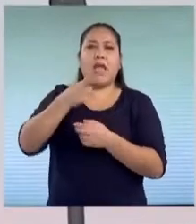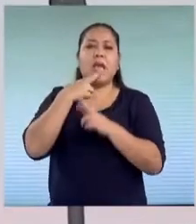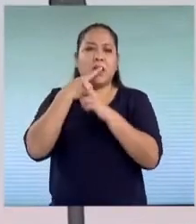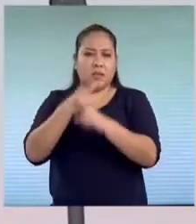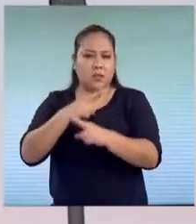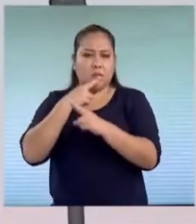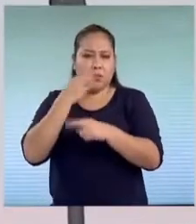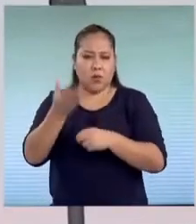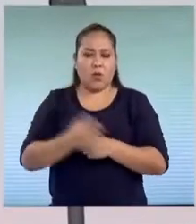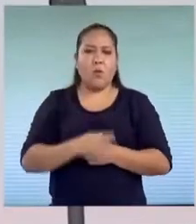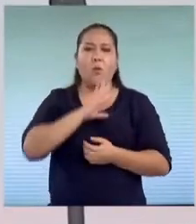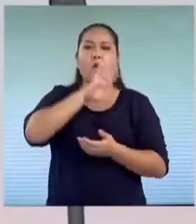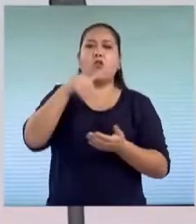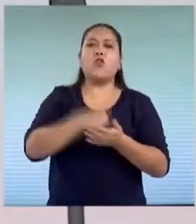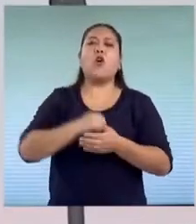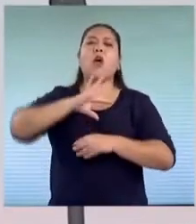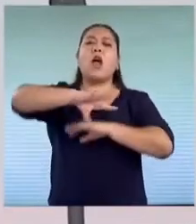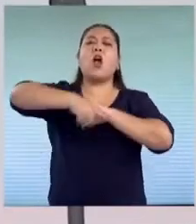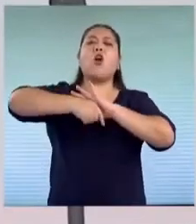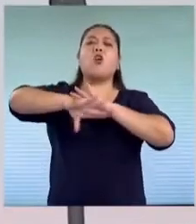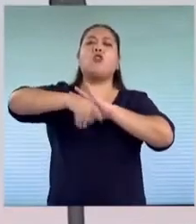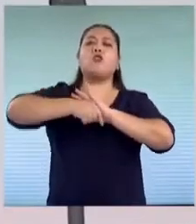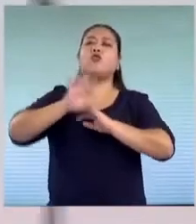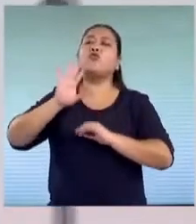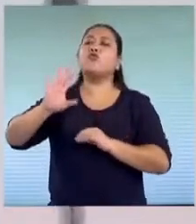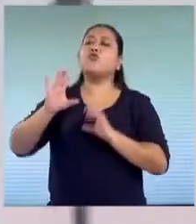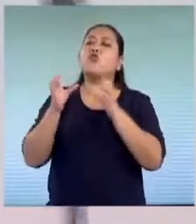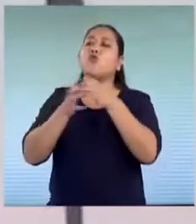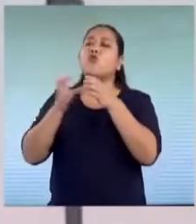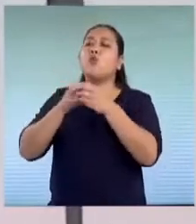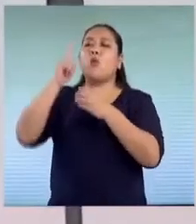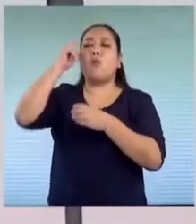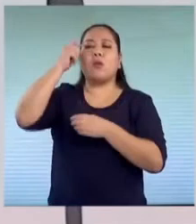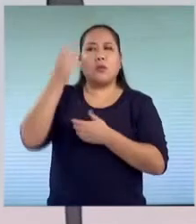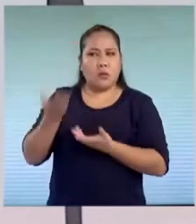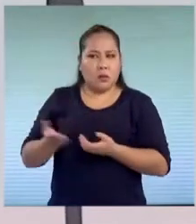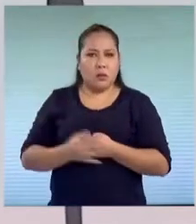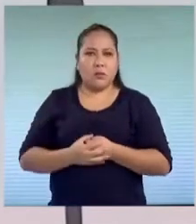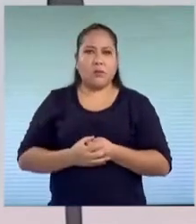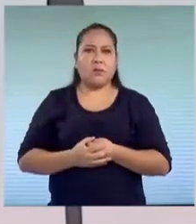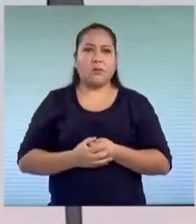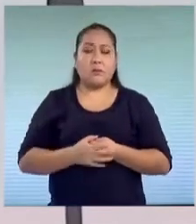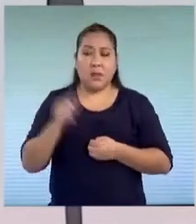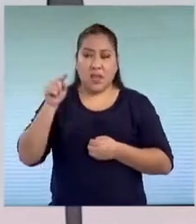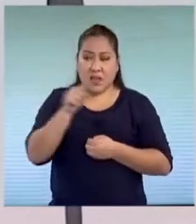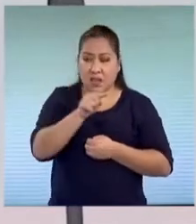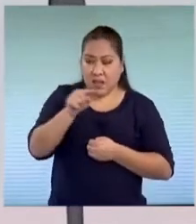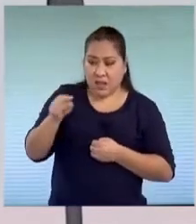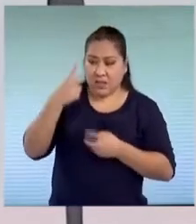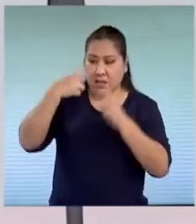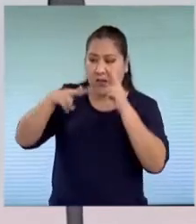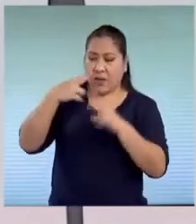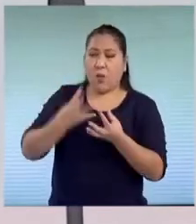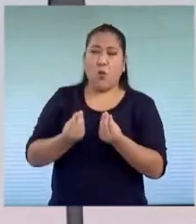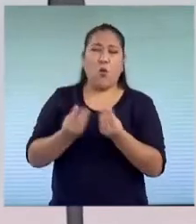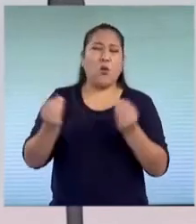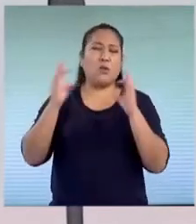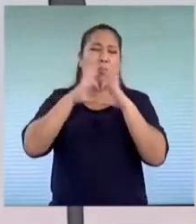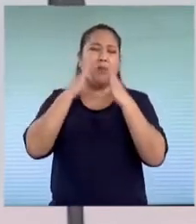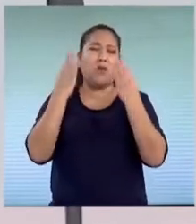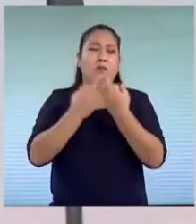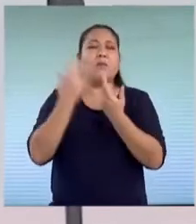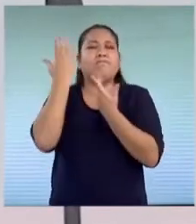responda por toda la corrupción que su partido ha cometido. Ahí están las miles de